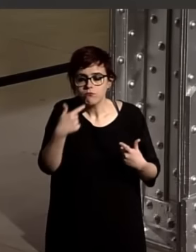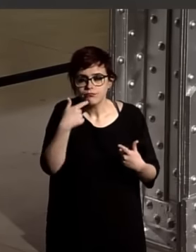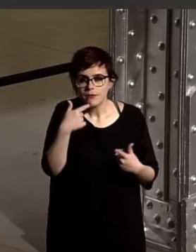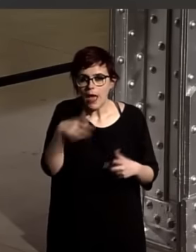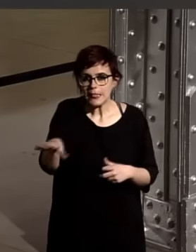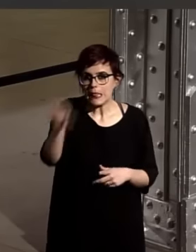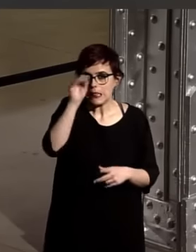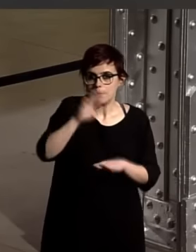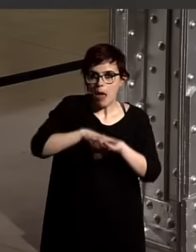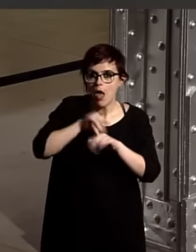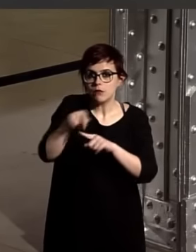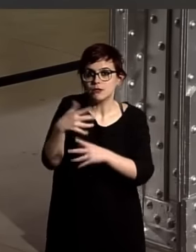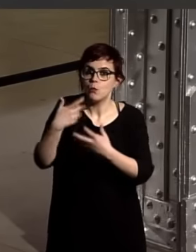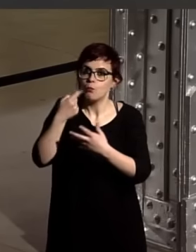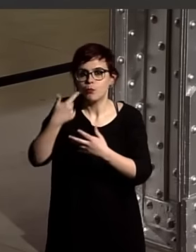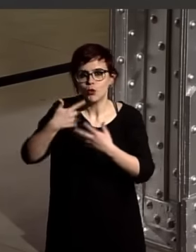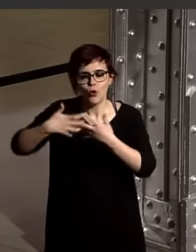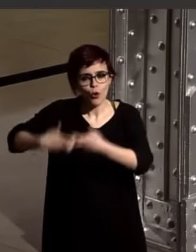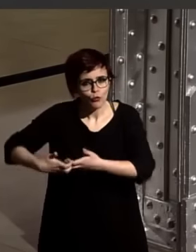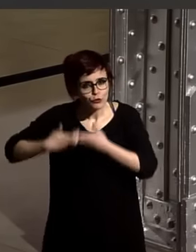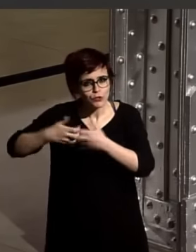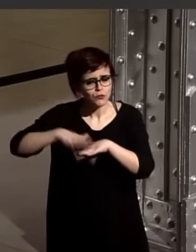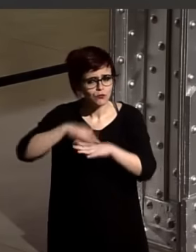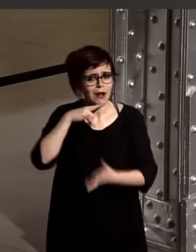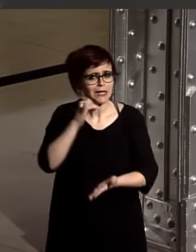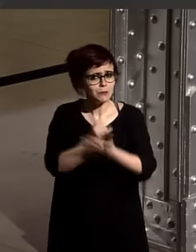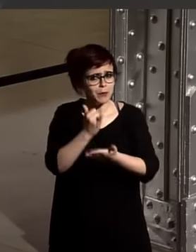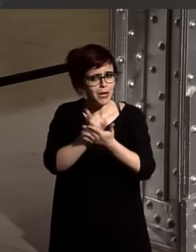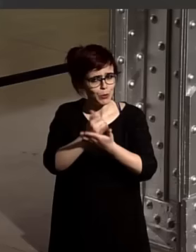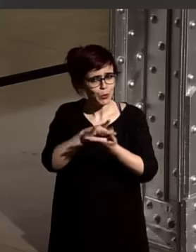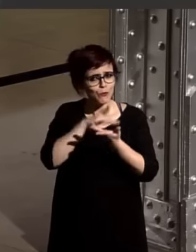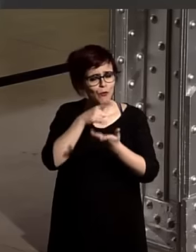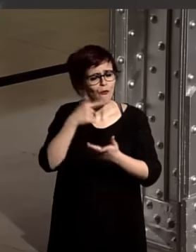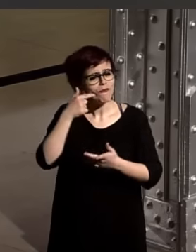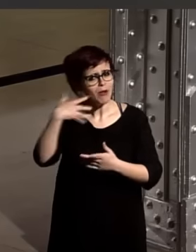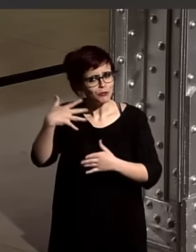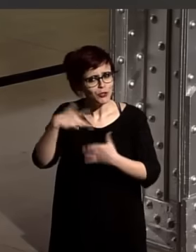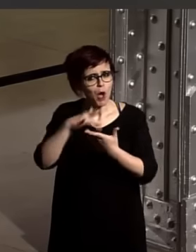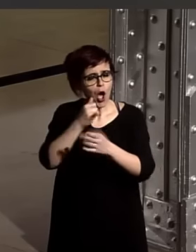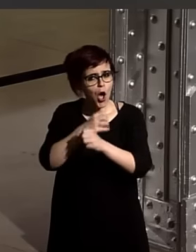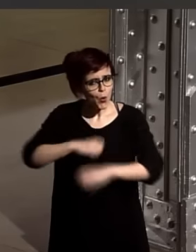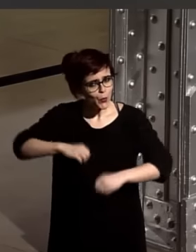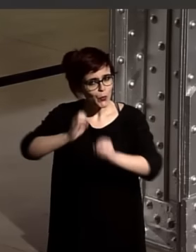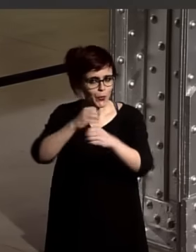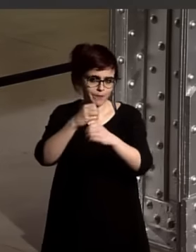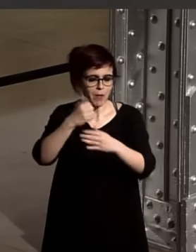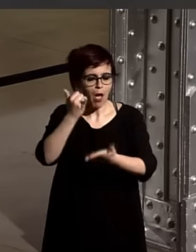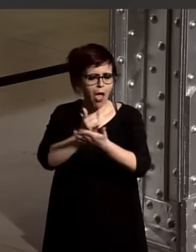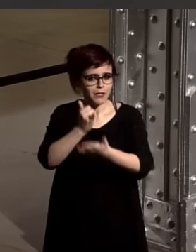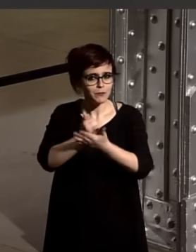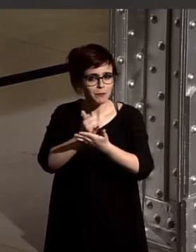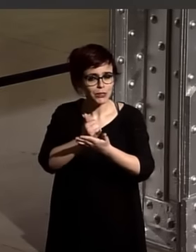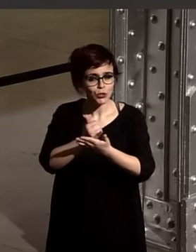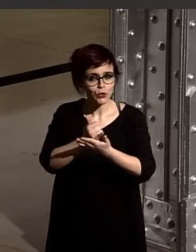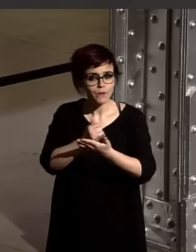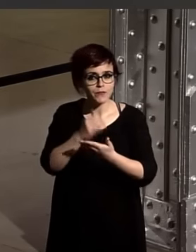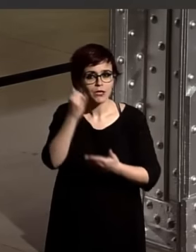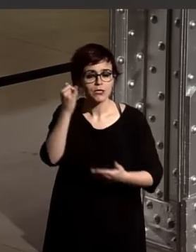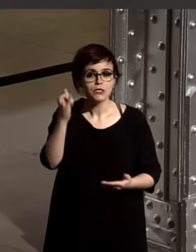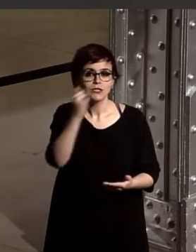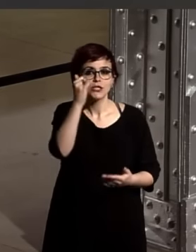luchar contra ellos no eh se hizo una experimento muy famoso y me gusta porque es un experimento que se llama el el experimento de